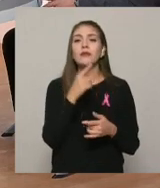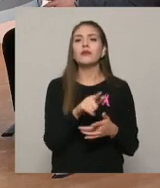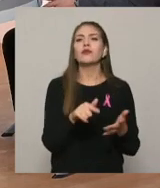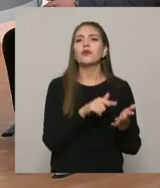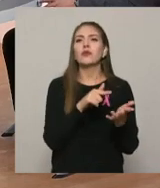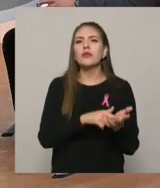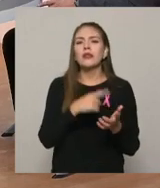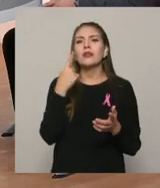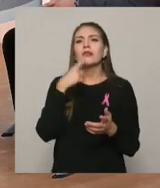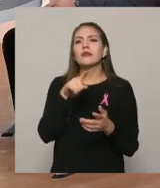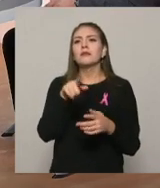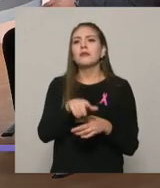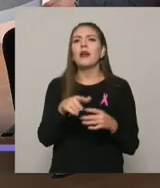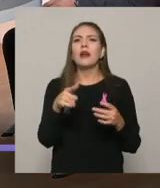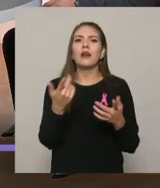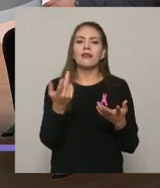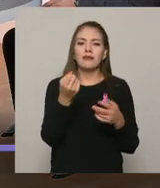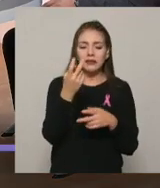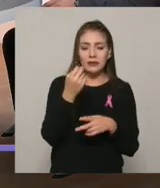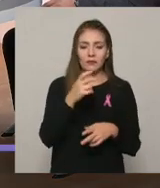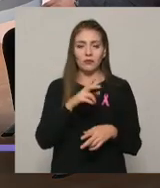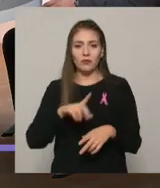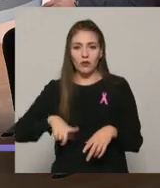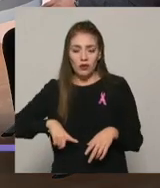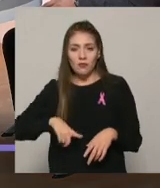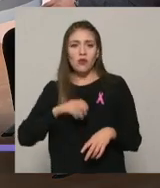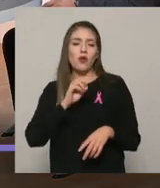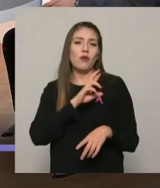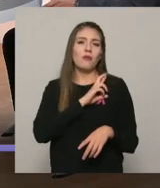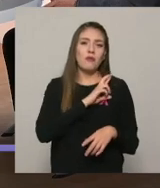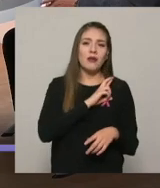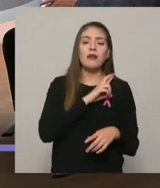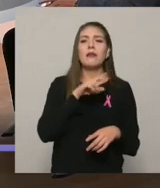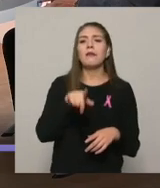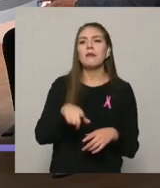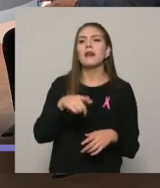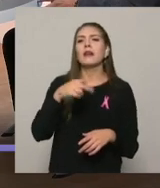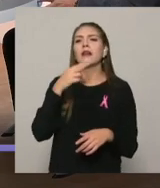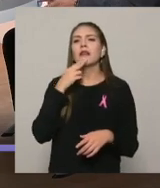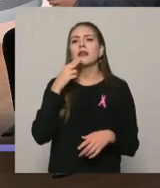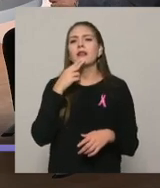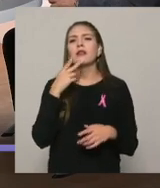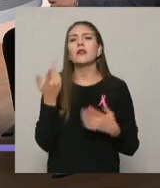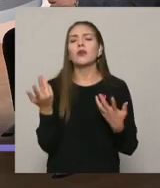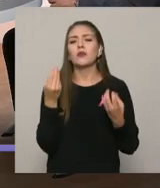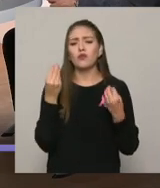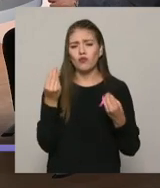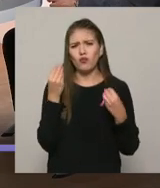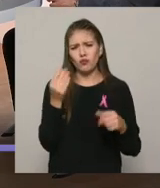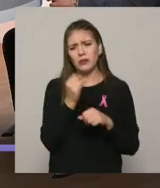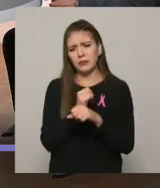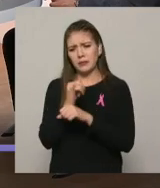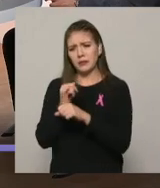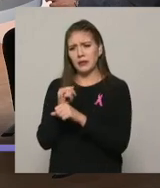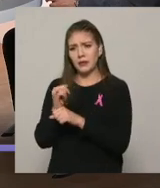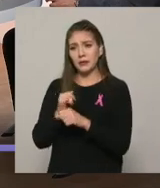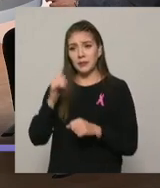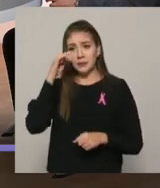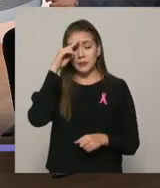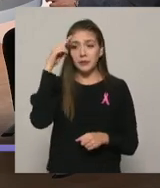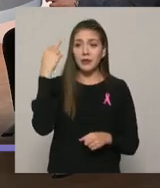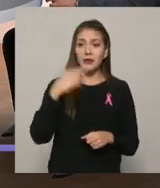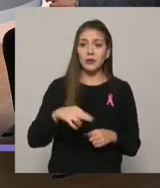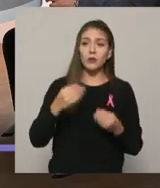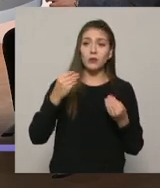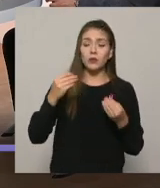podemos dejar a un lado la importancia que tiene y lo destacado que son muchísimos de los investigadores mexicanos, que varios de